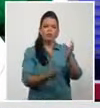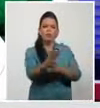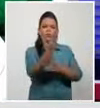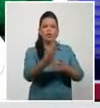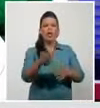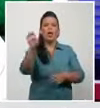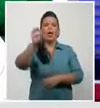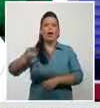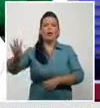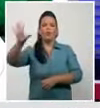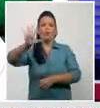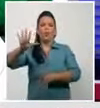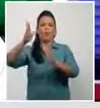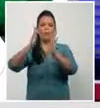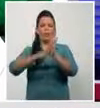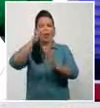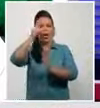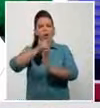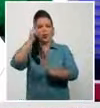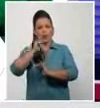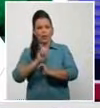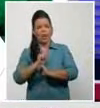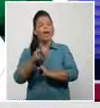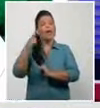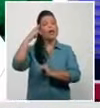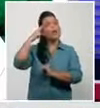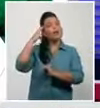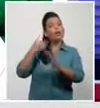abril. Recuerden que